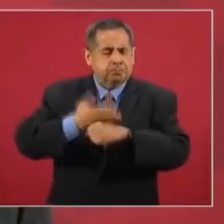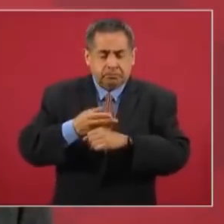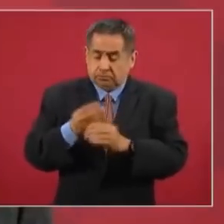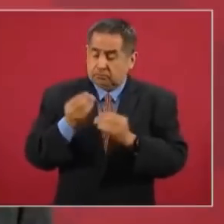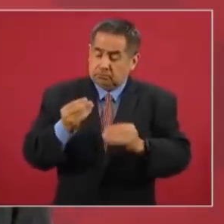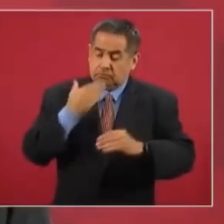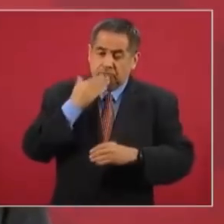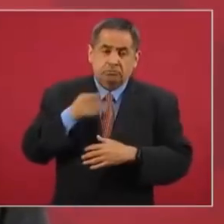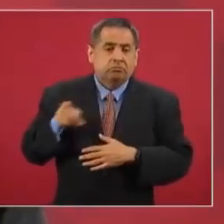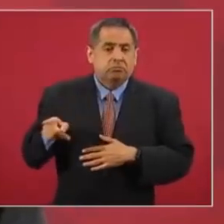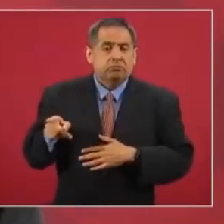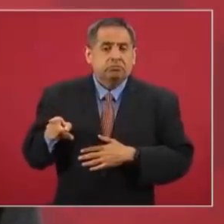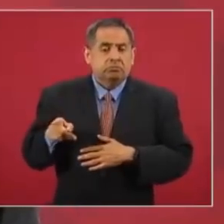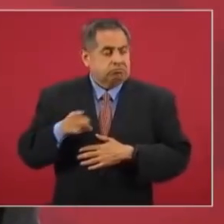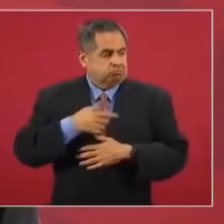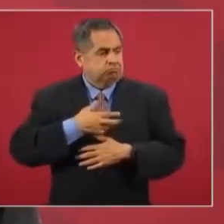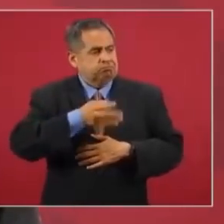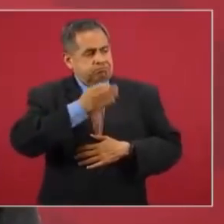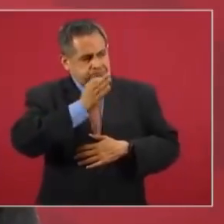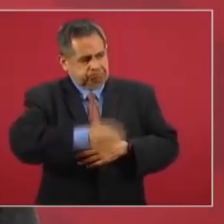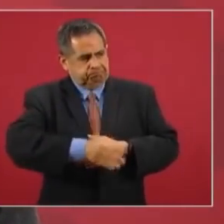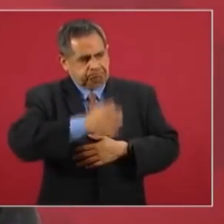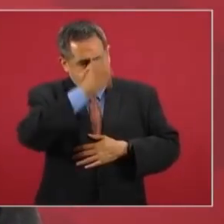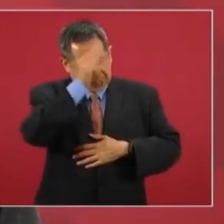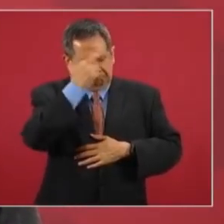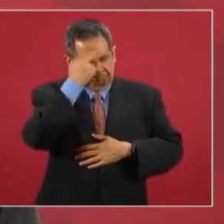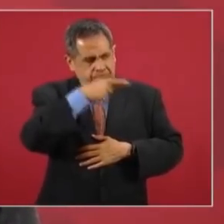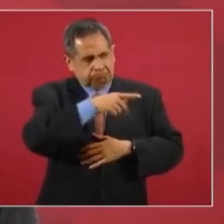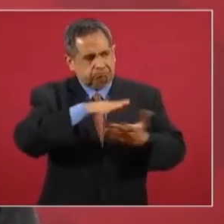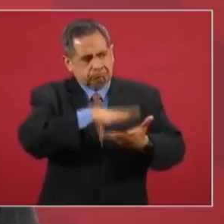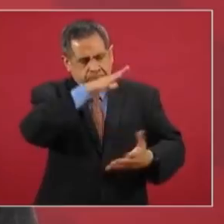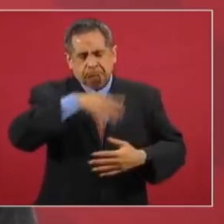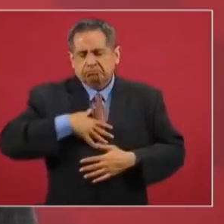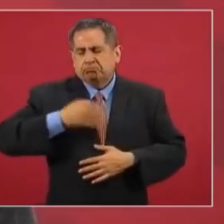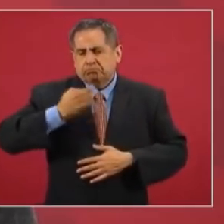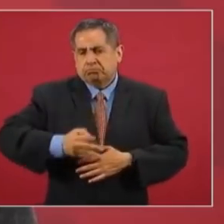responsabilidad aceptó.